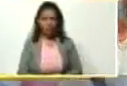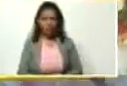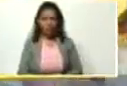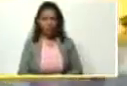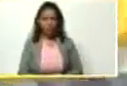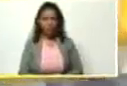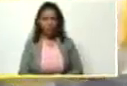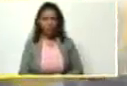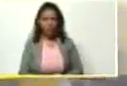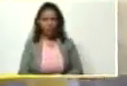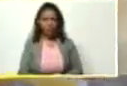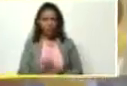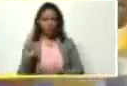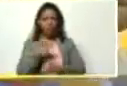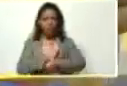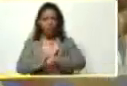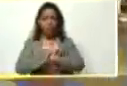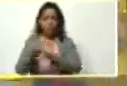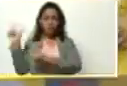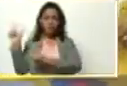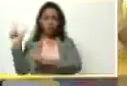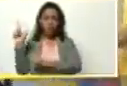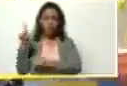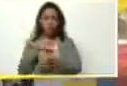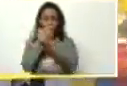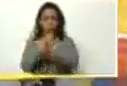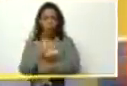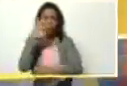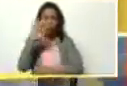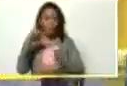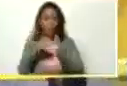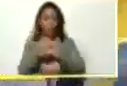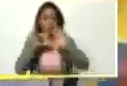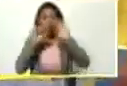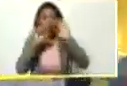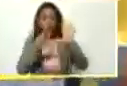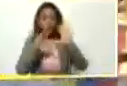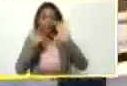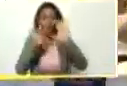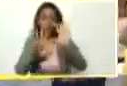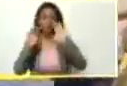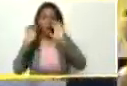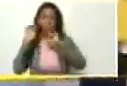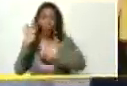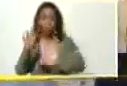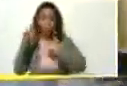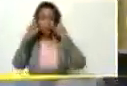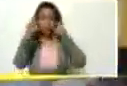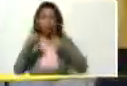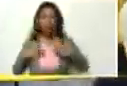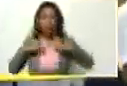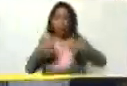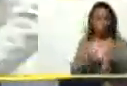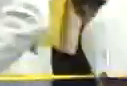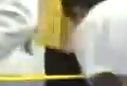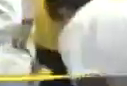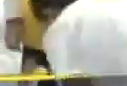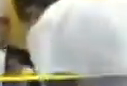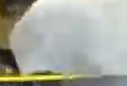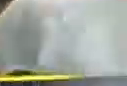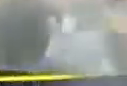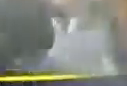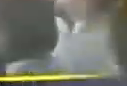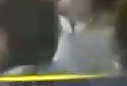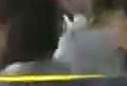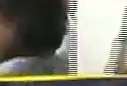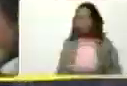De esta manera quedan juramentados y son graduados 3.894 profesionales de la salud en distintas áreas. El